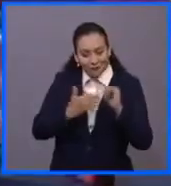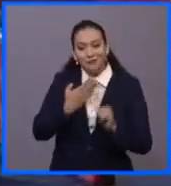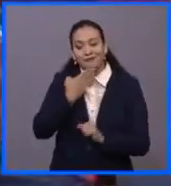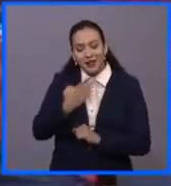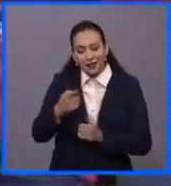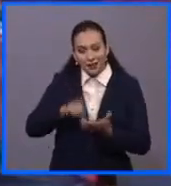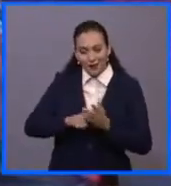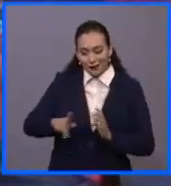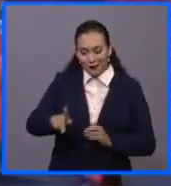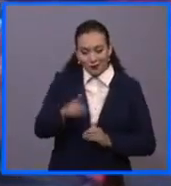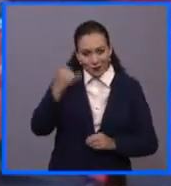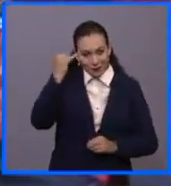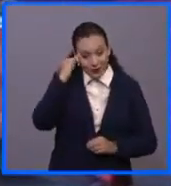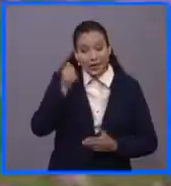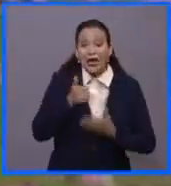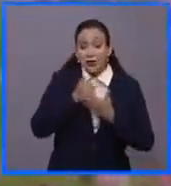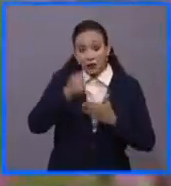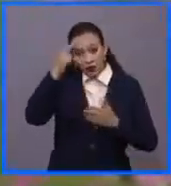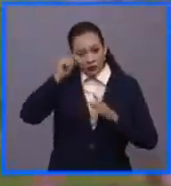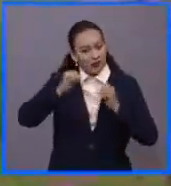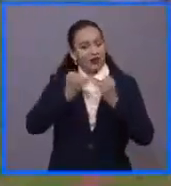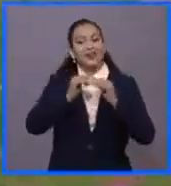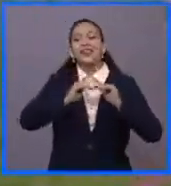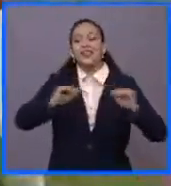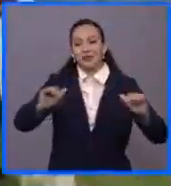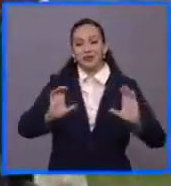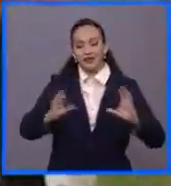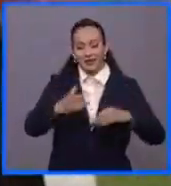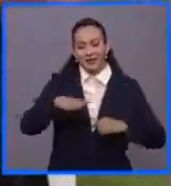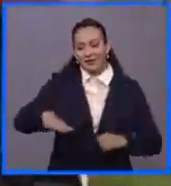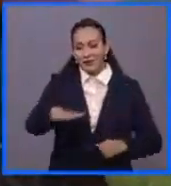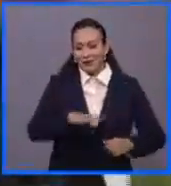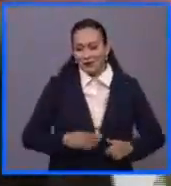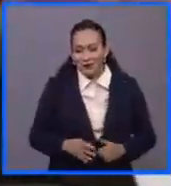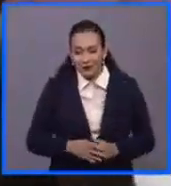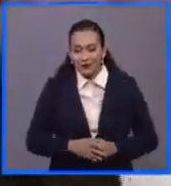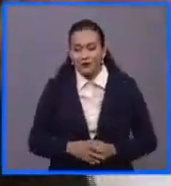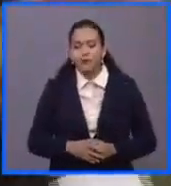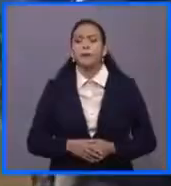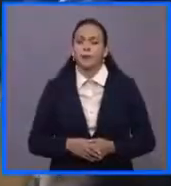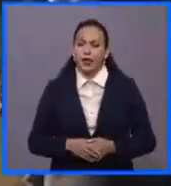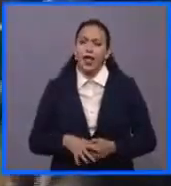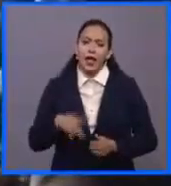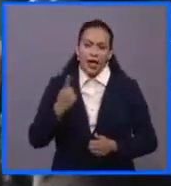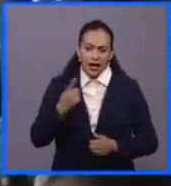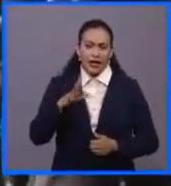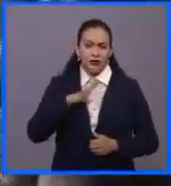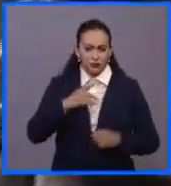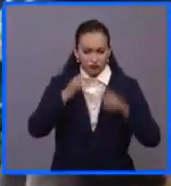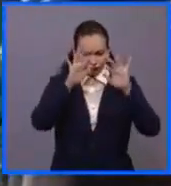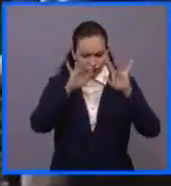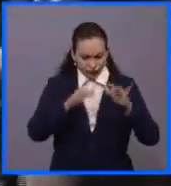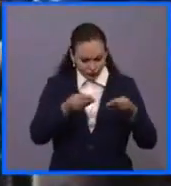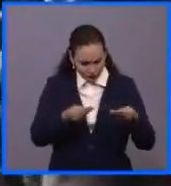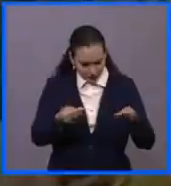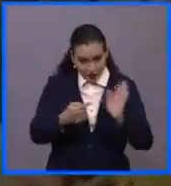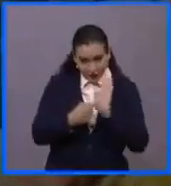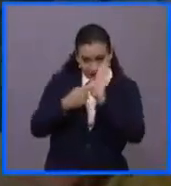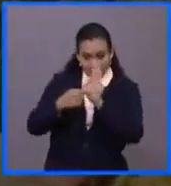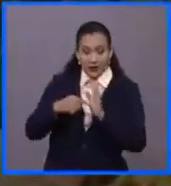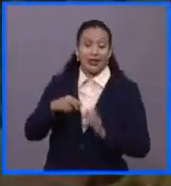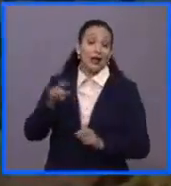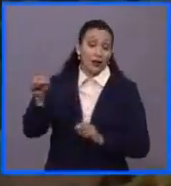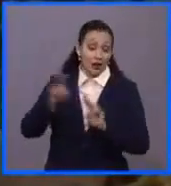disputas y el fortalecimiento de la resiliencia comunitaria. Al presentar un reporte ante el Consejo de Derechos Humanos de